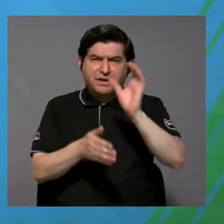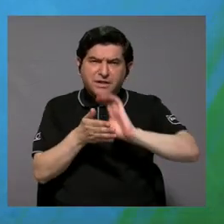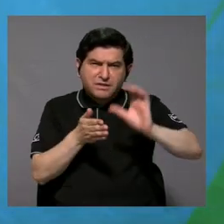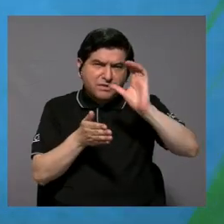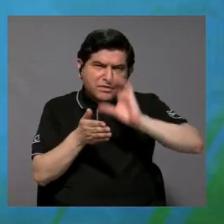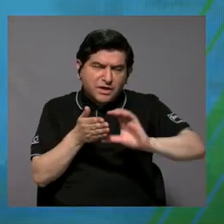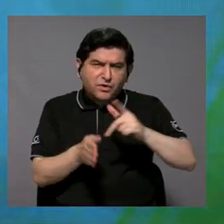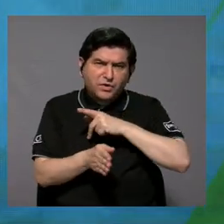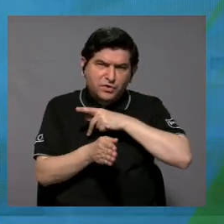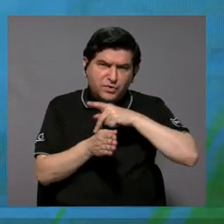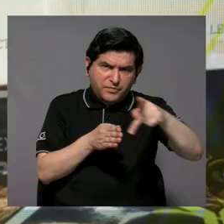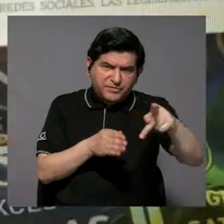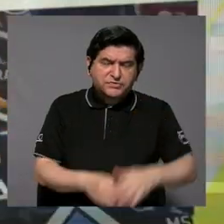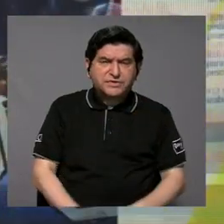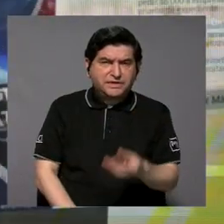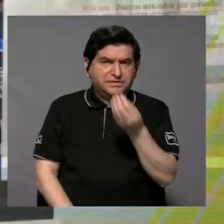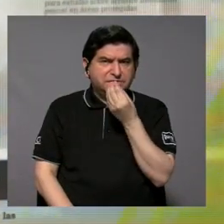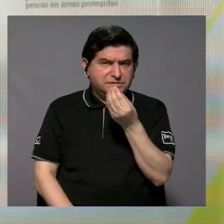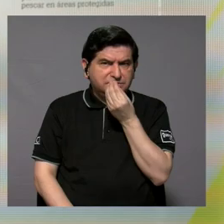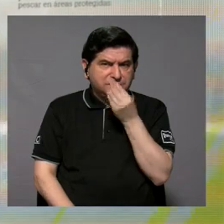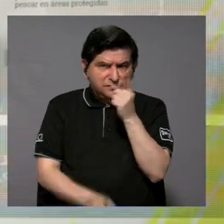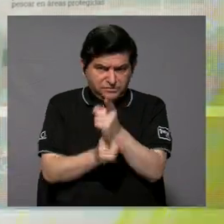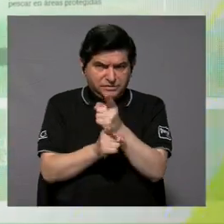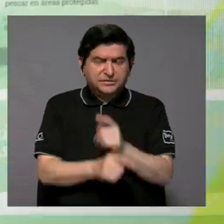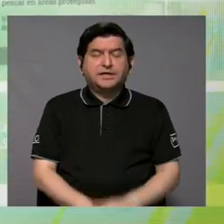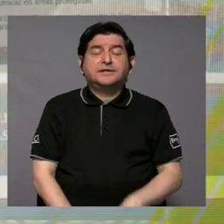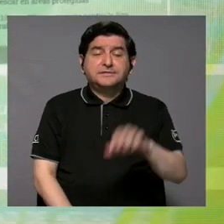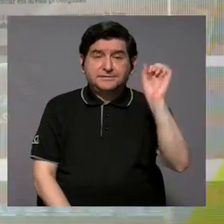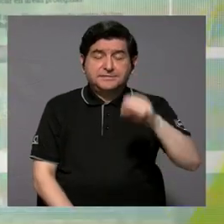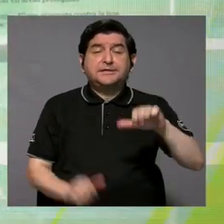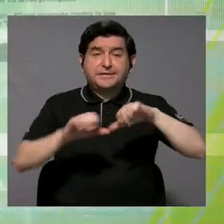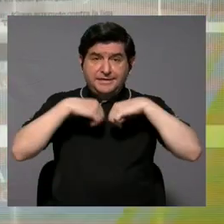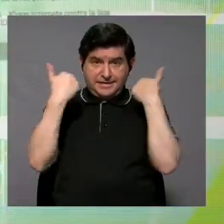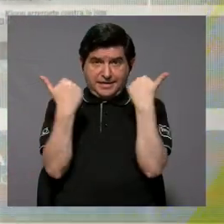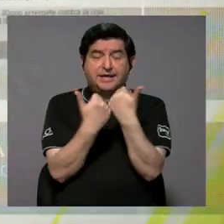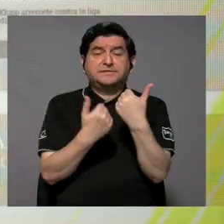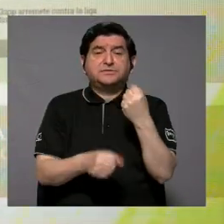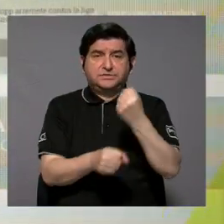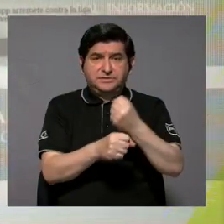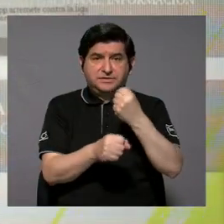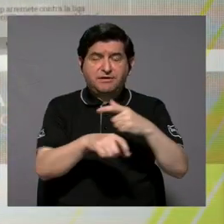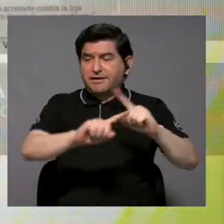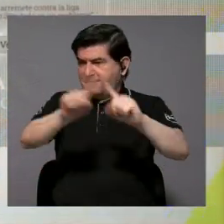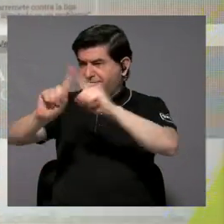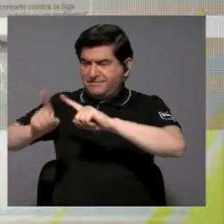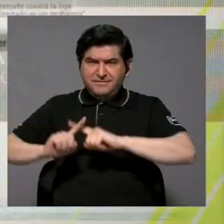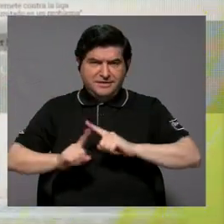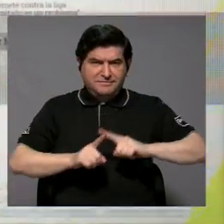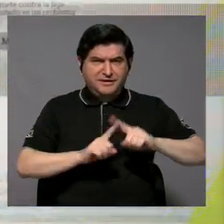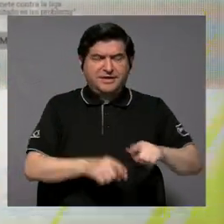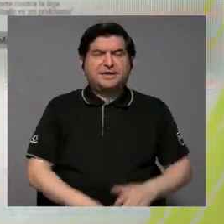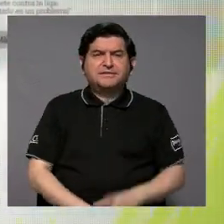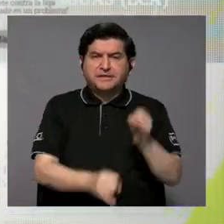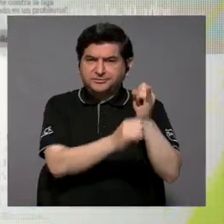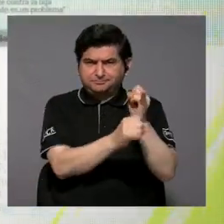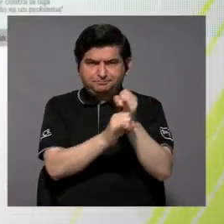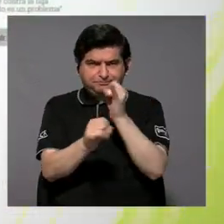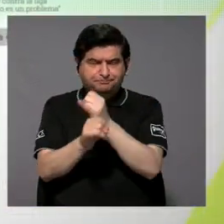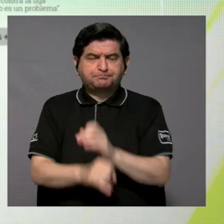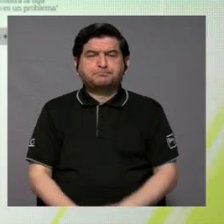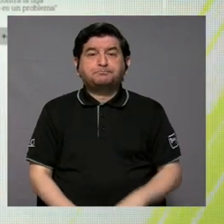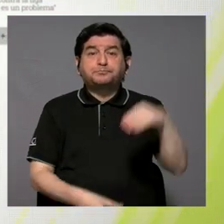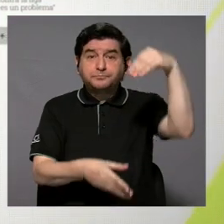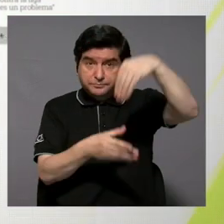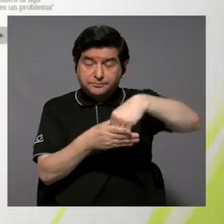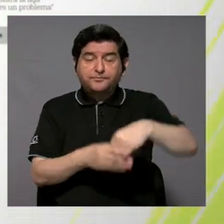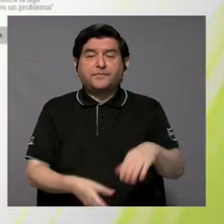Colegio de Profesionales en Nutrición. Correcto, sí, la asociación está trabajando con varios de otras instituciones, ¿verdad? Entre